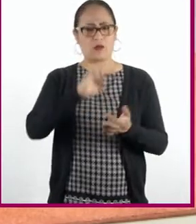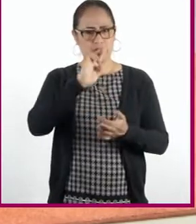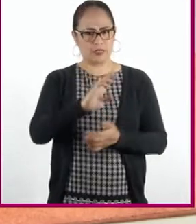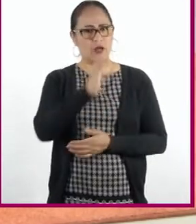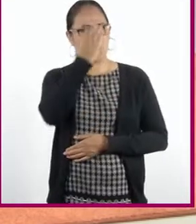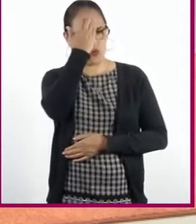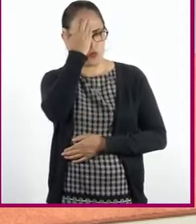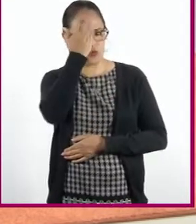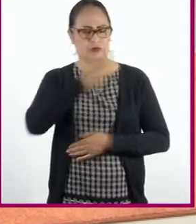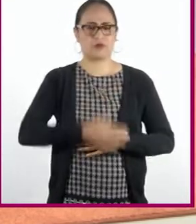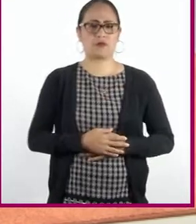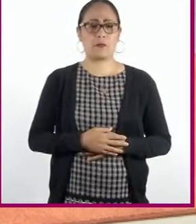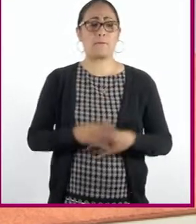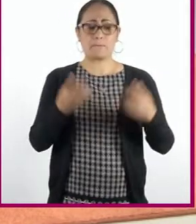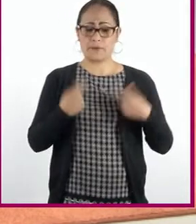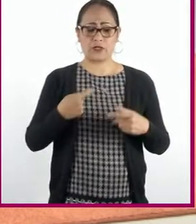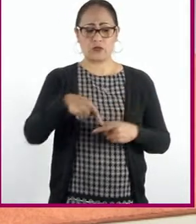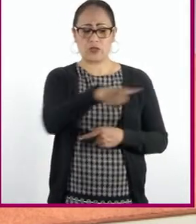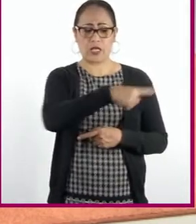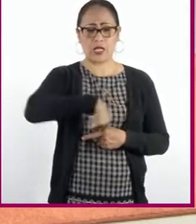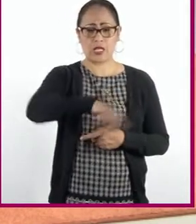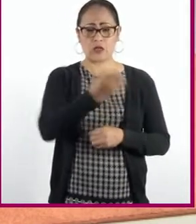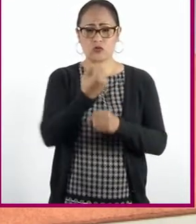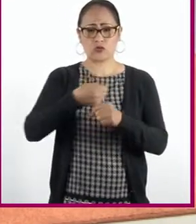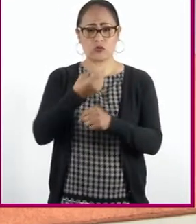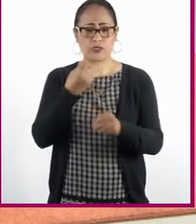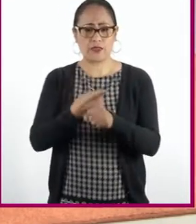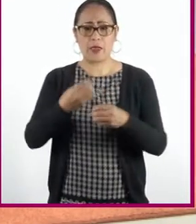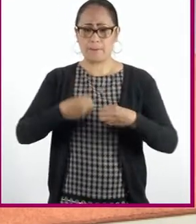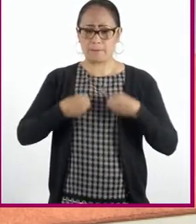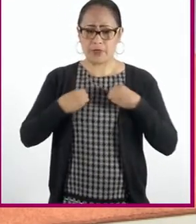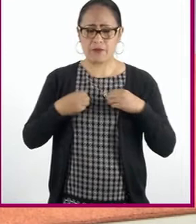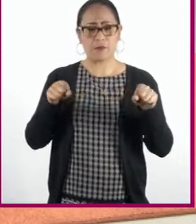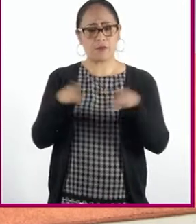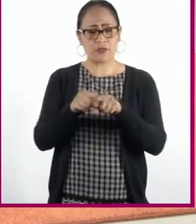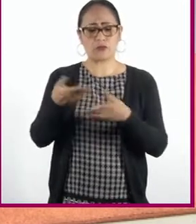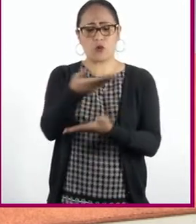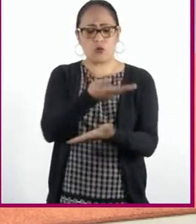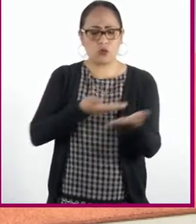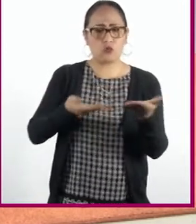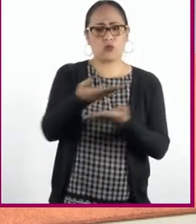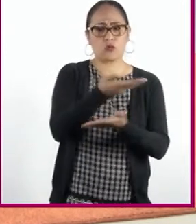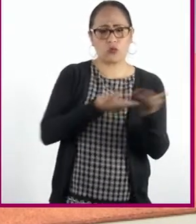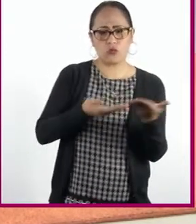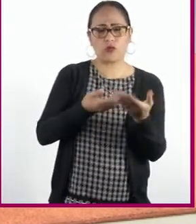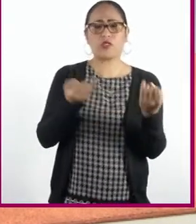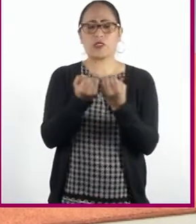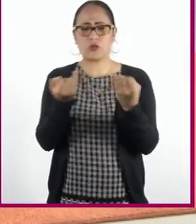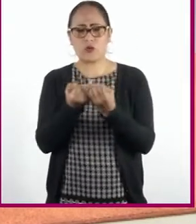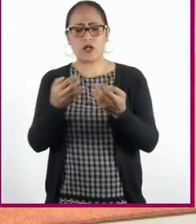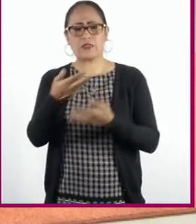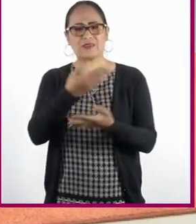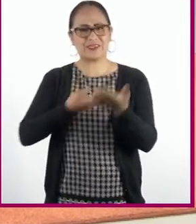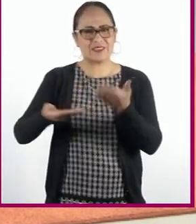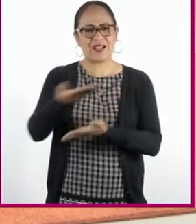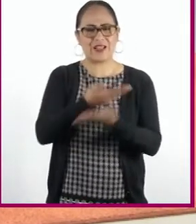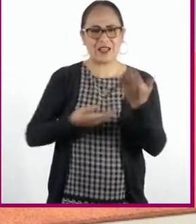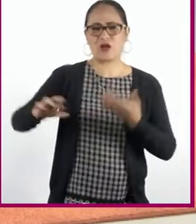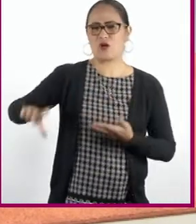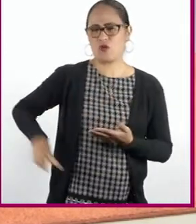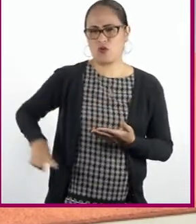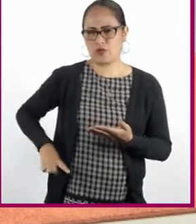rigen la manera en que los individuos viven en sociedad y se relacionan entre sí, al igual que sus relaciones con el Estado y las